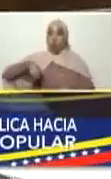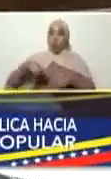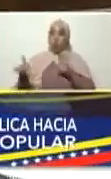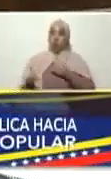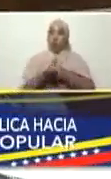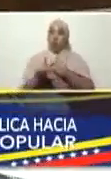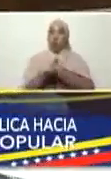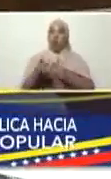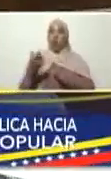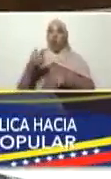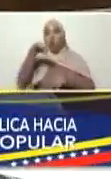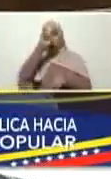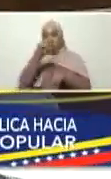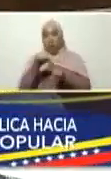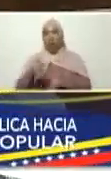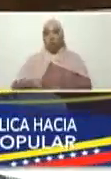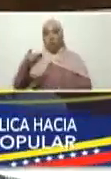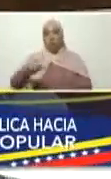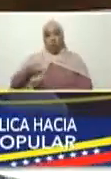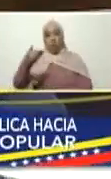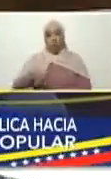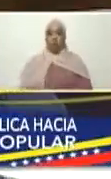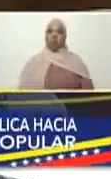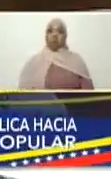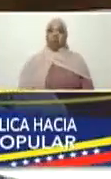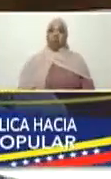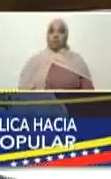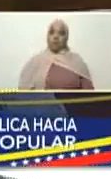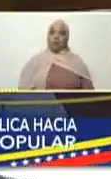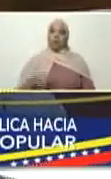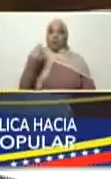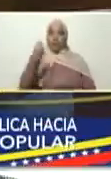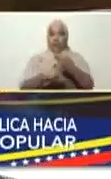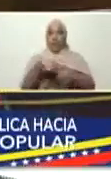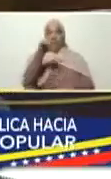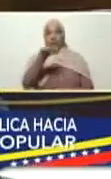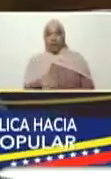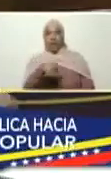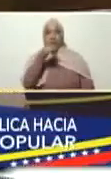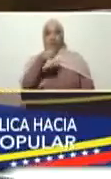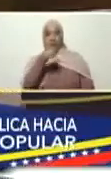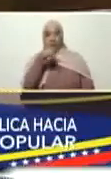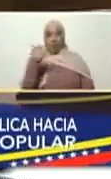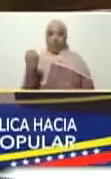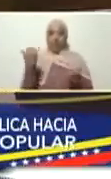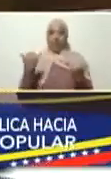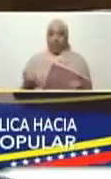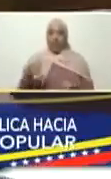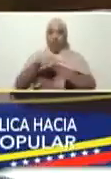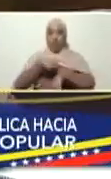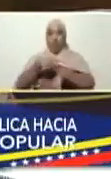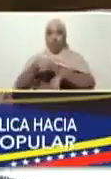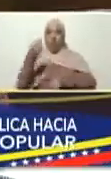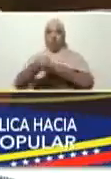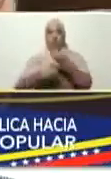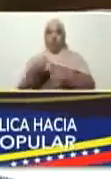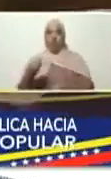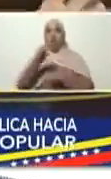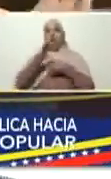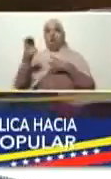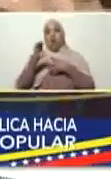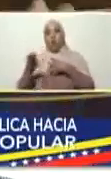como uno de los objetivos importantes. Garantizar además que haya armonización de tiempos, conceptos, categorías